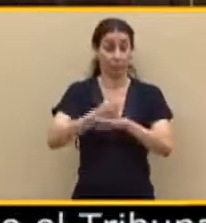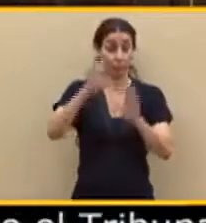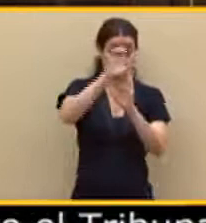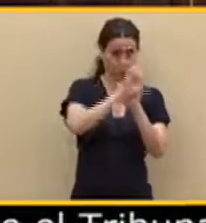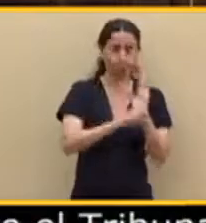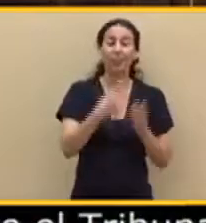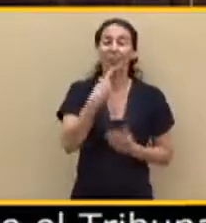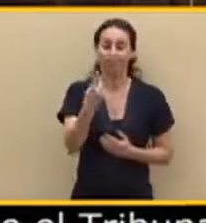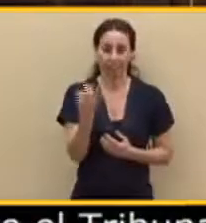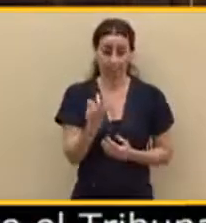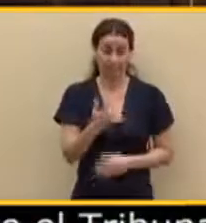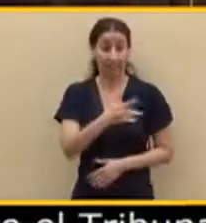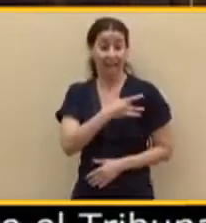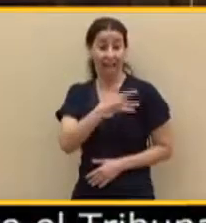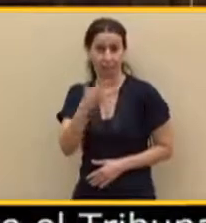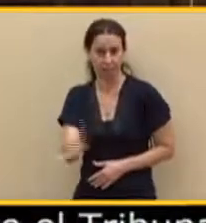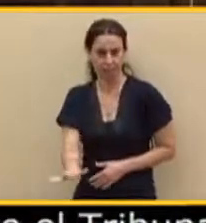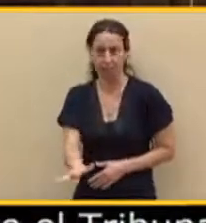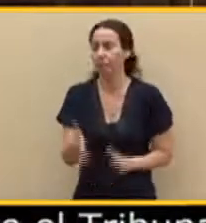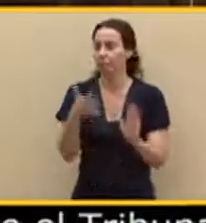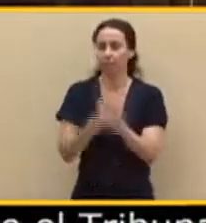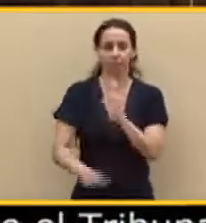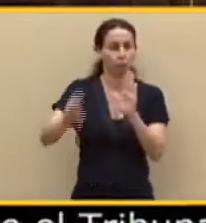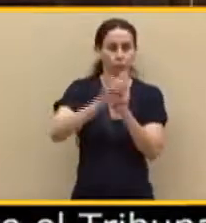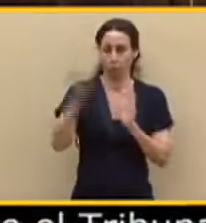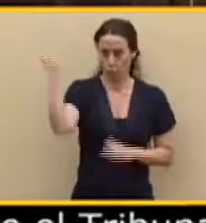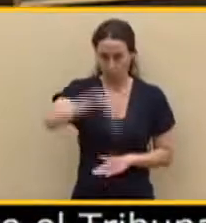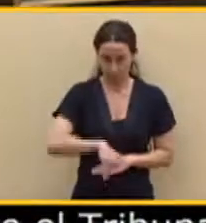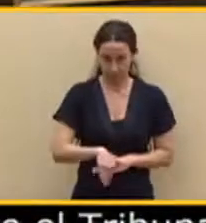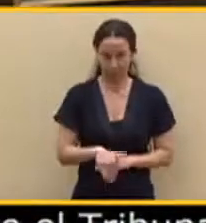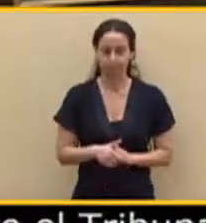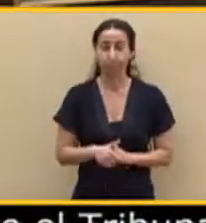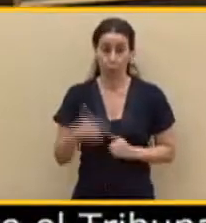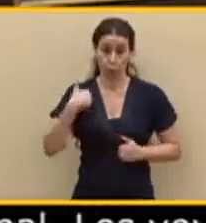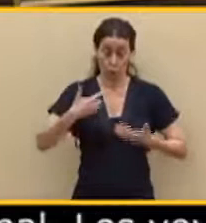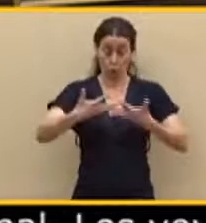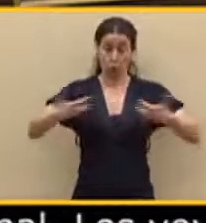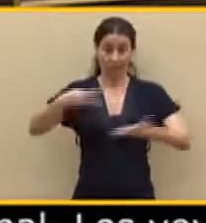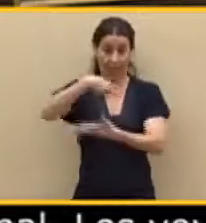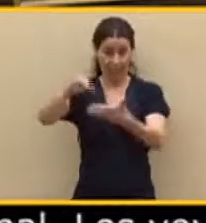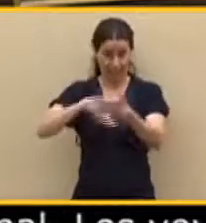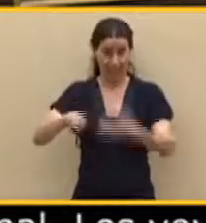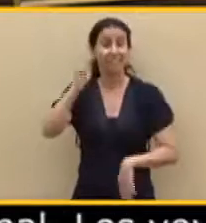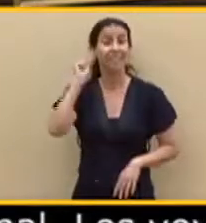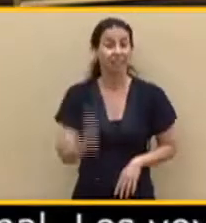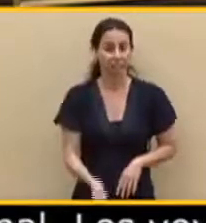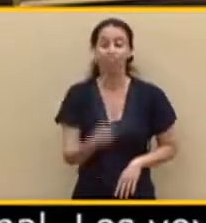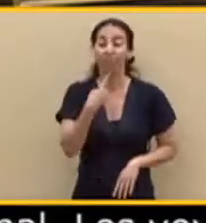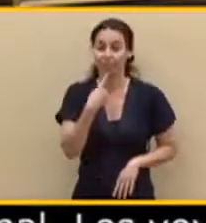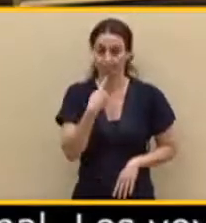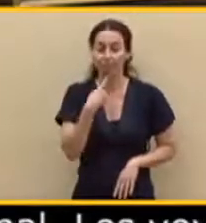el Tribunal Constitucional que la amnistía es inconstitucional. Les voy a leer lo que dice la sentencia. La sentencia afirma que fue una